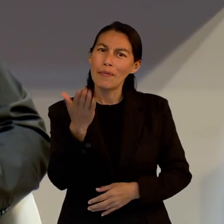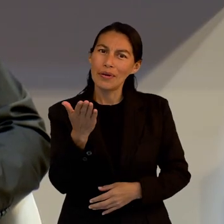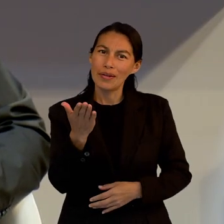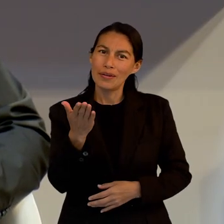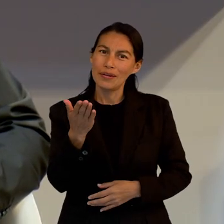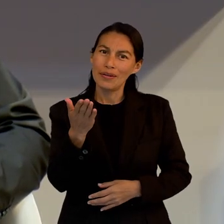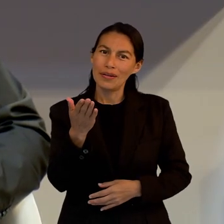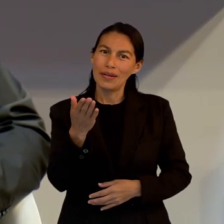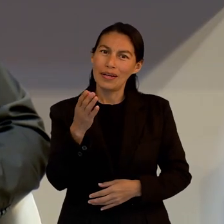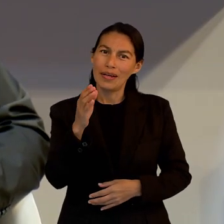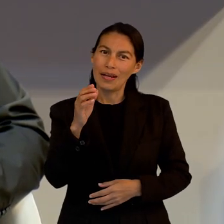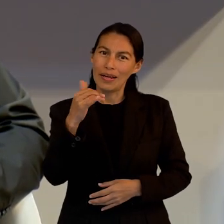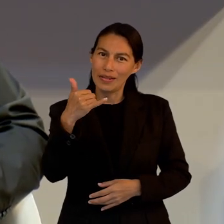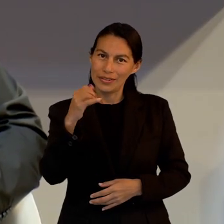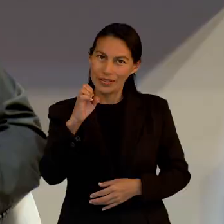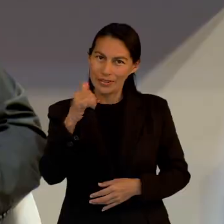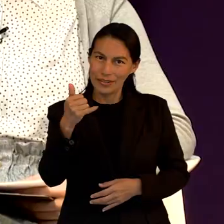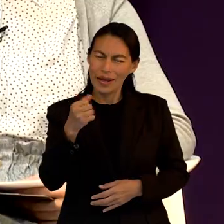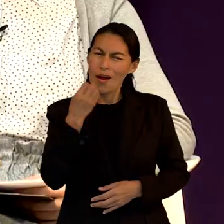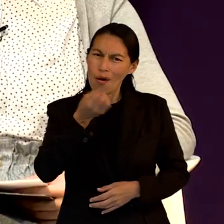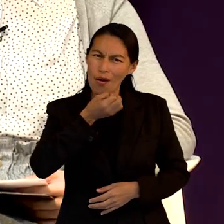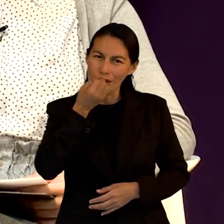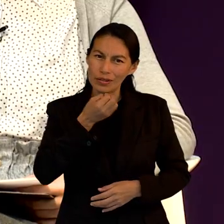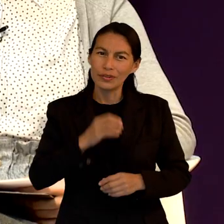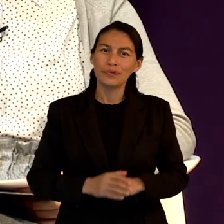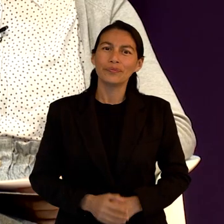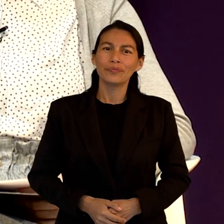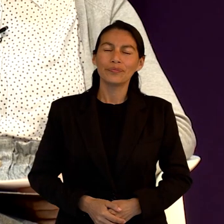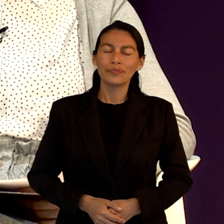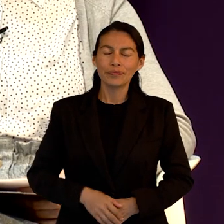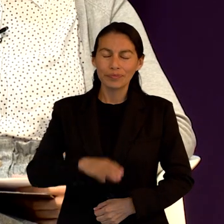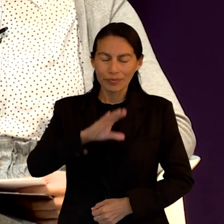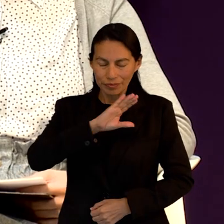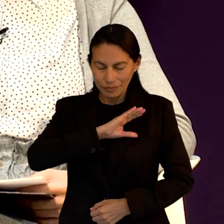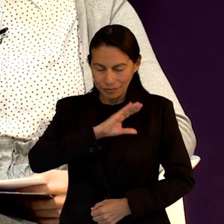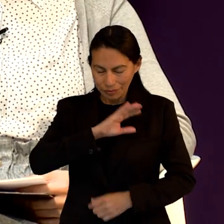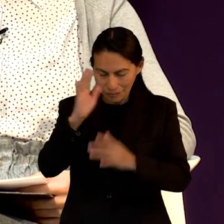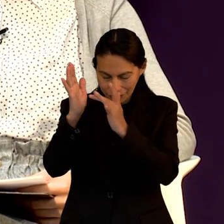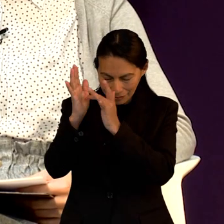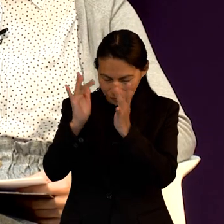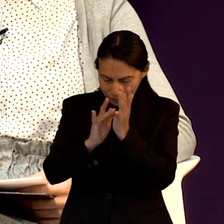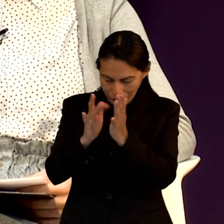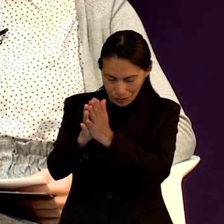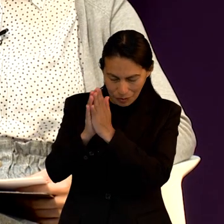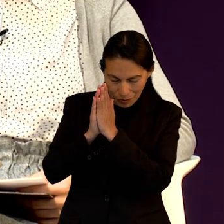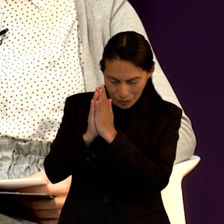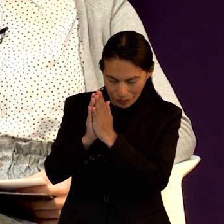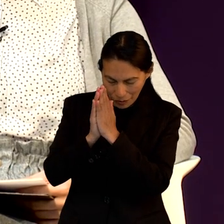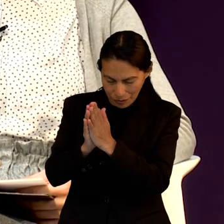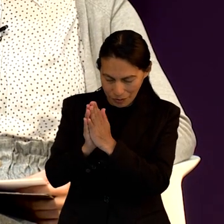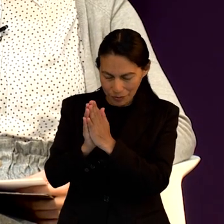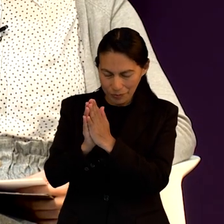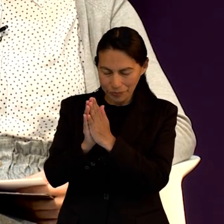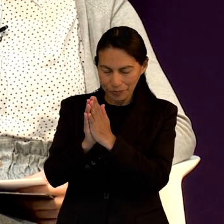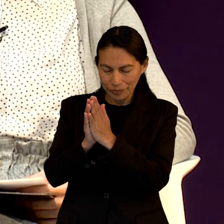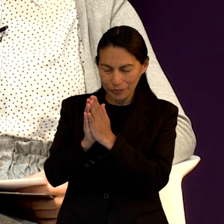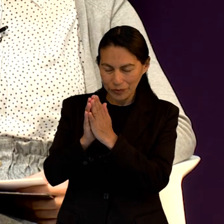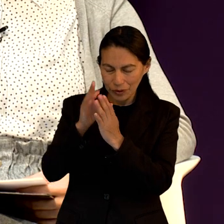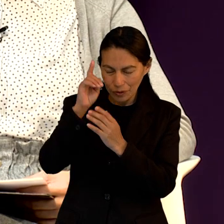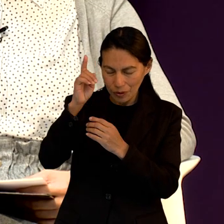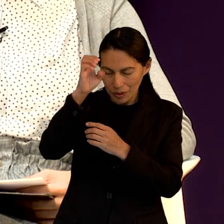por favor que nos lleven en oración querido jesús te damos muchas gracias porque estás con nosotros en este momento